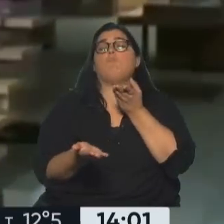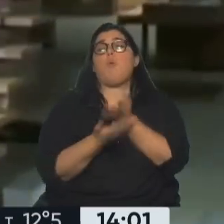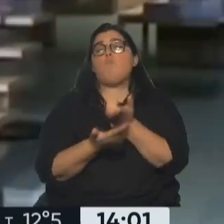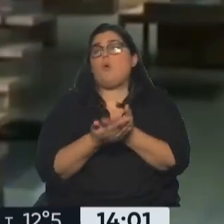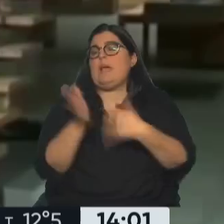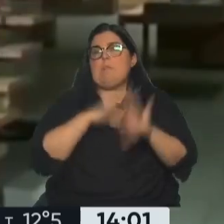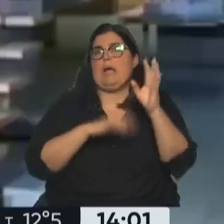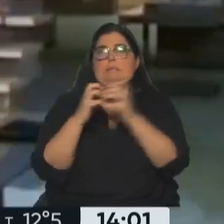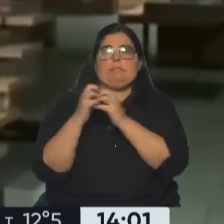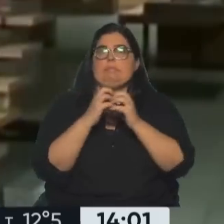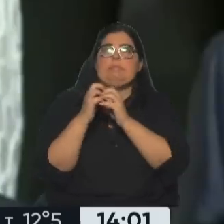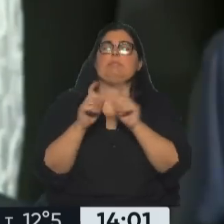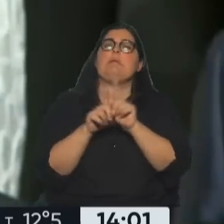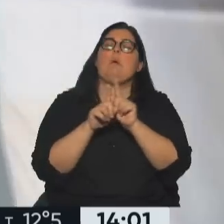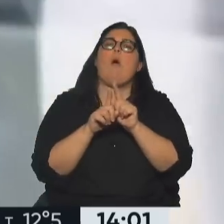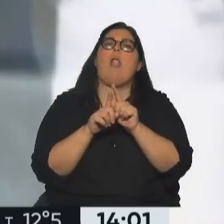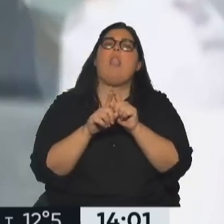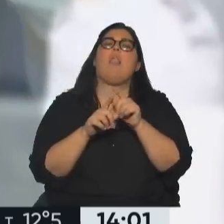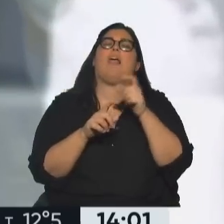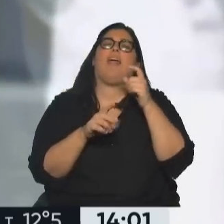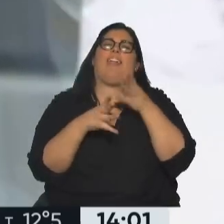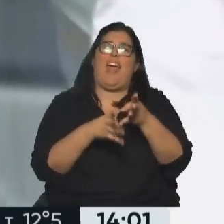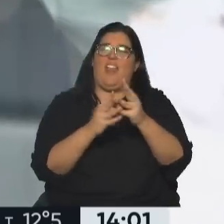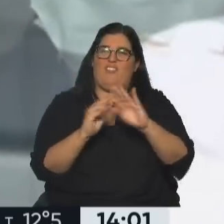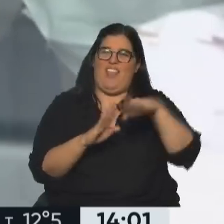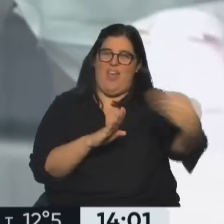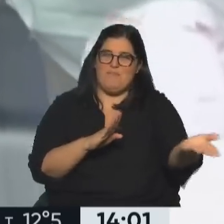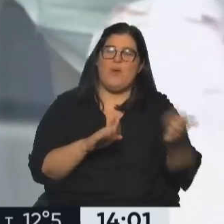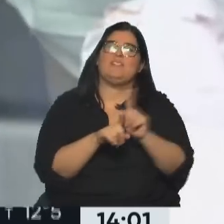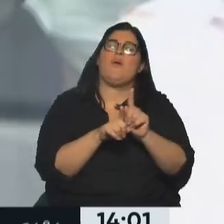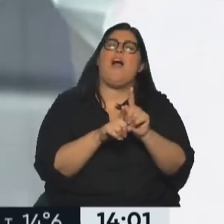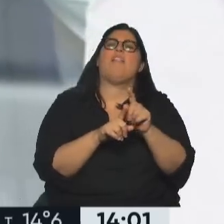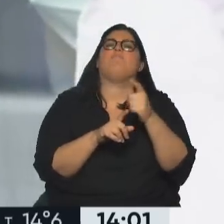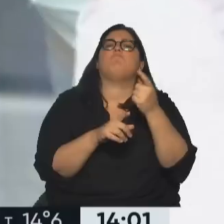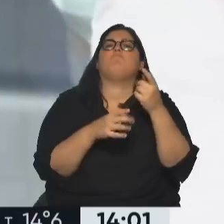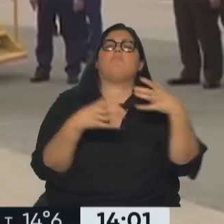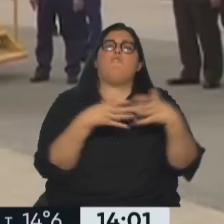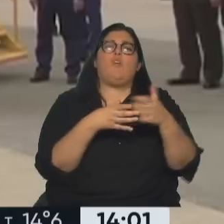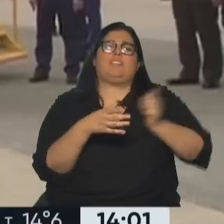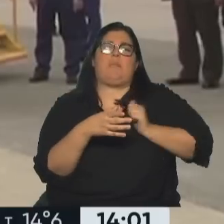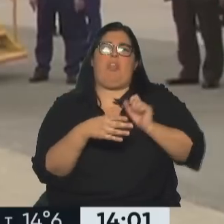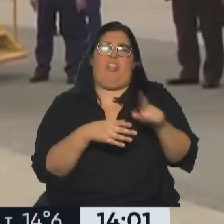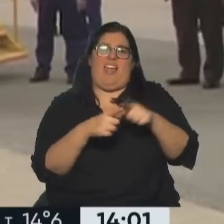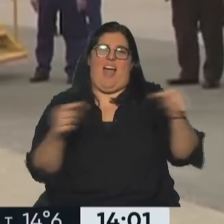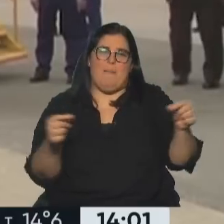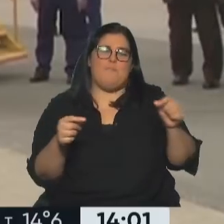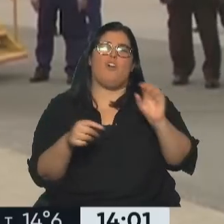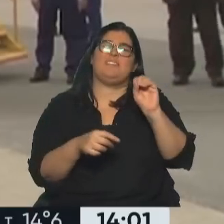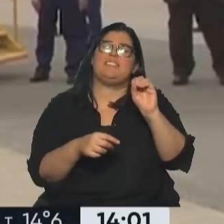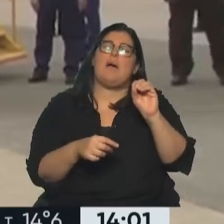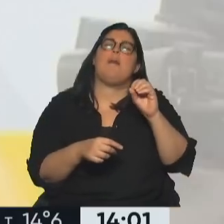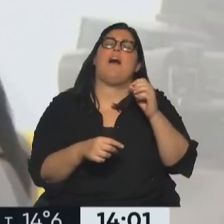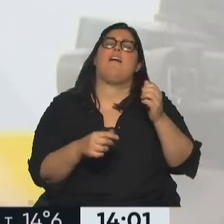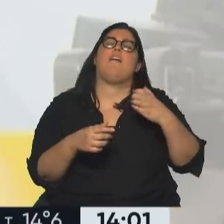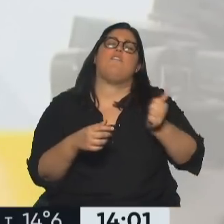la distensión de las ataduras legales de la posguerra respecto de las capacidades y funciones de las Fuerzas Armadas japonesas, conocidas como